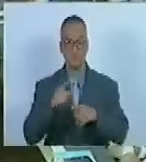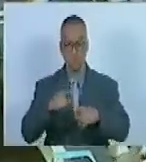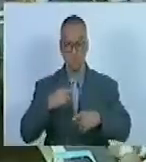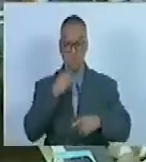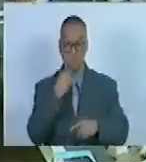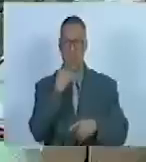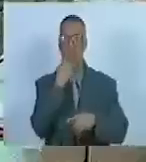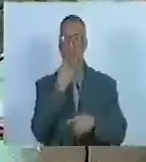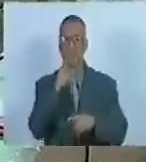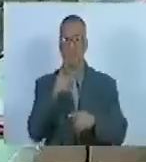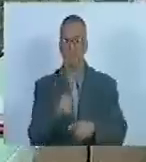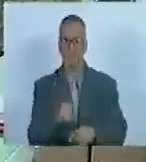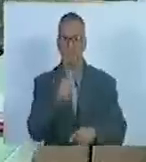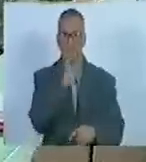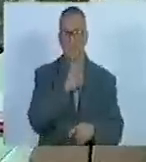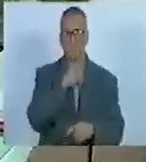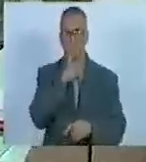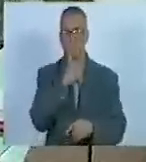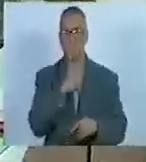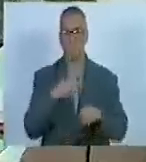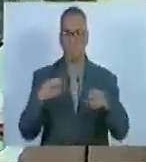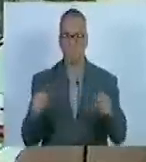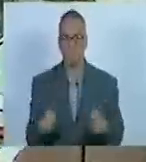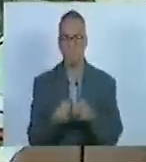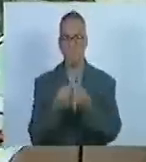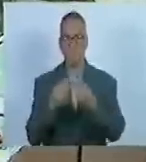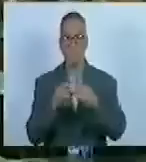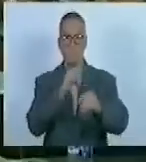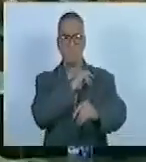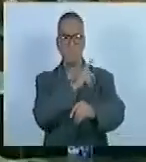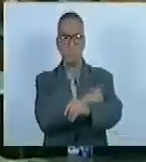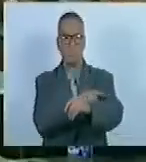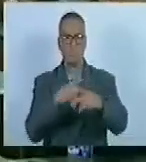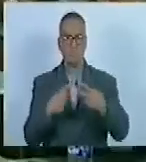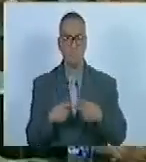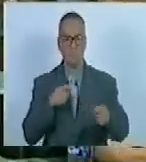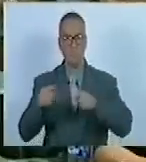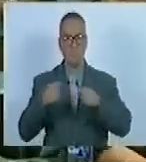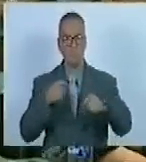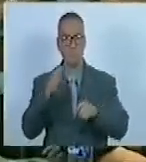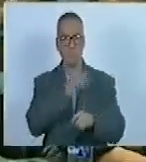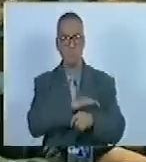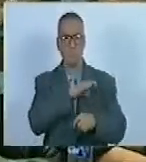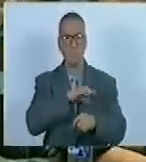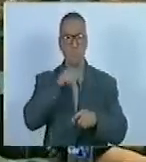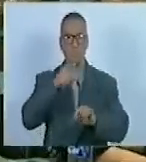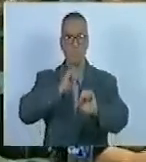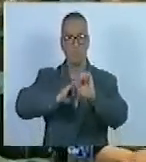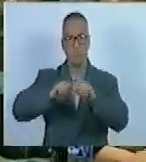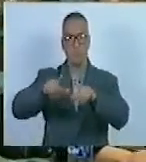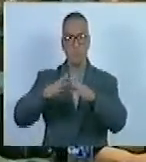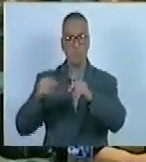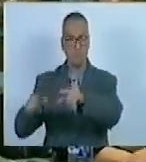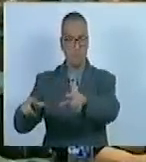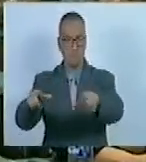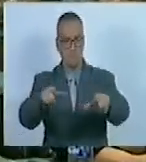valiente, resistieron junto a fuerzas aliadas de los movimientos sociales para defender ese